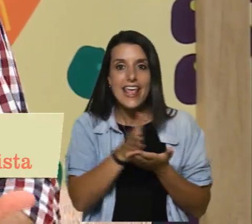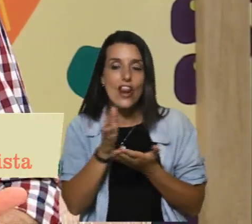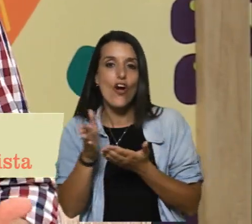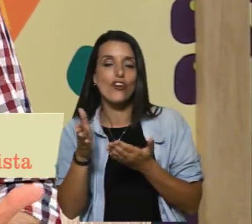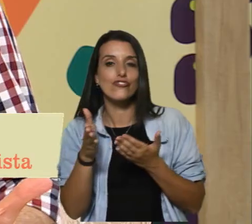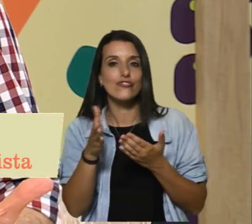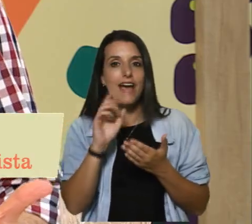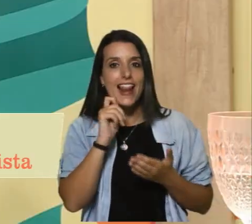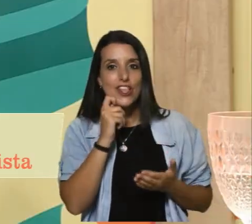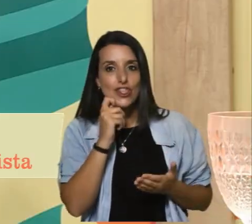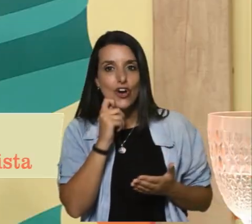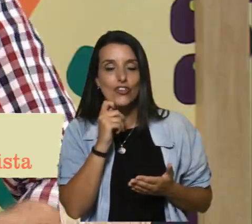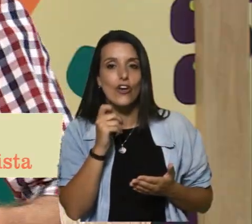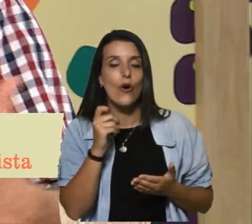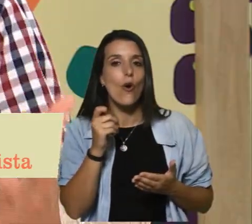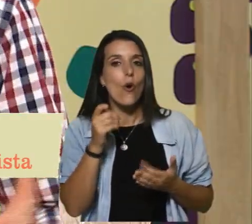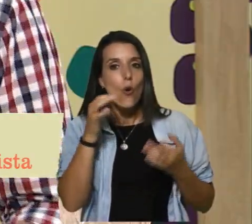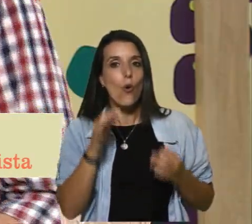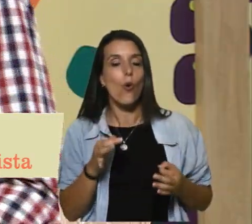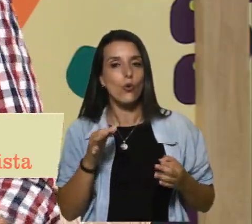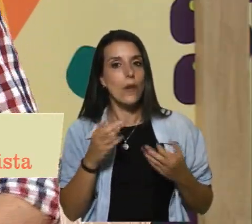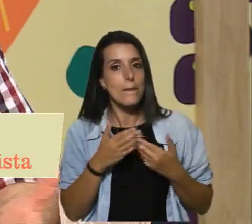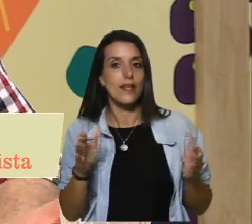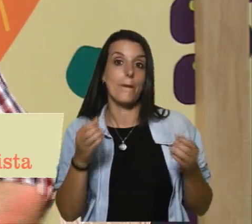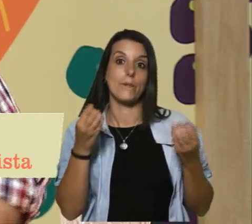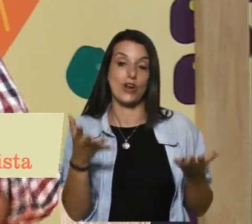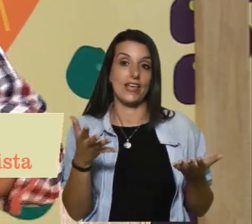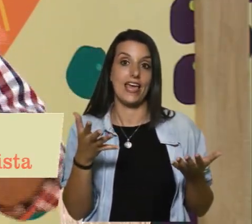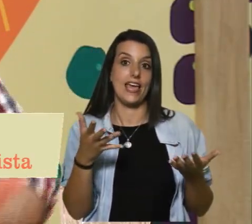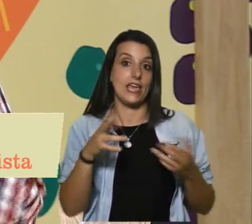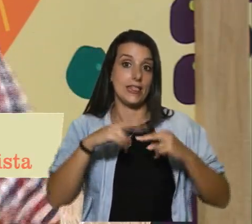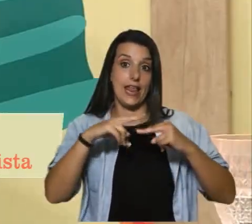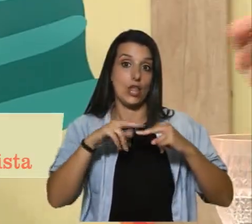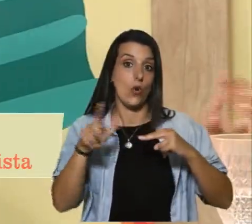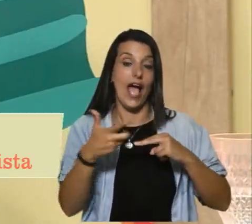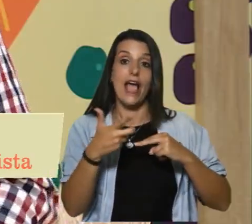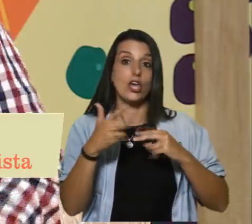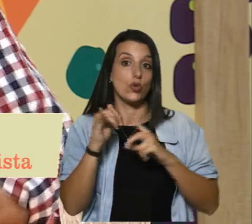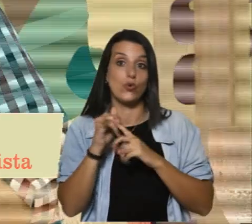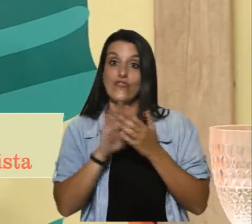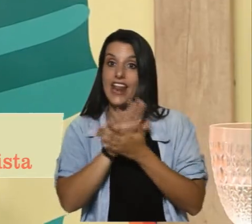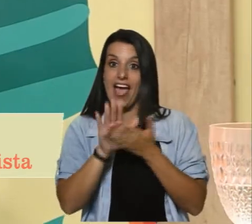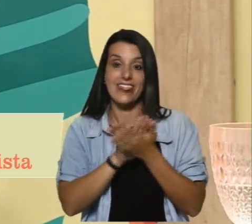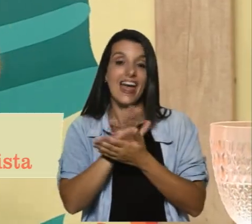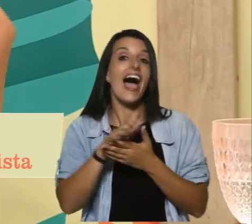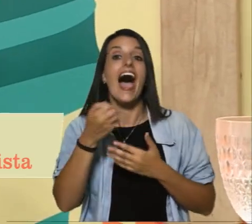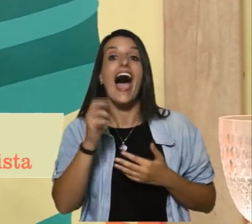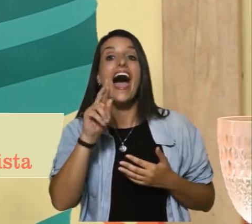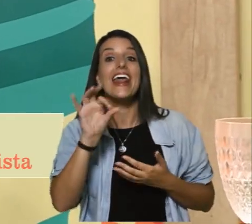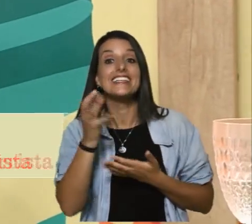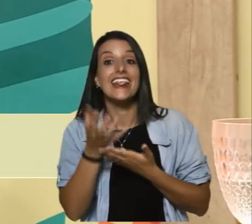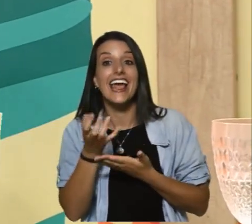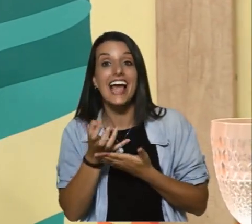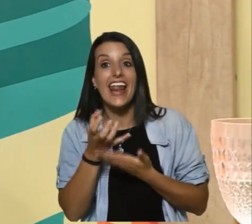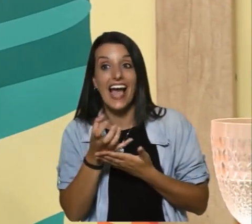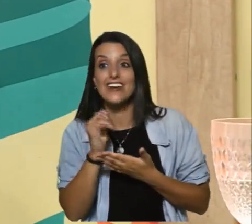cercanos a vos. Justamente arrancar, porque además no existía internet, ni YouTube, nada. Estaba el Ares para descargar